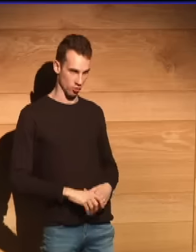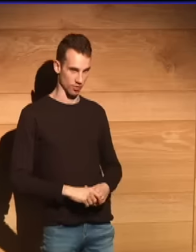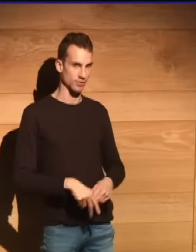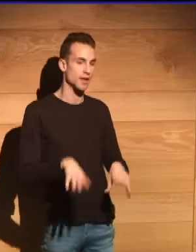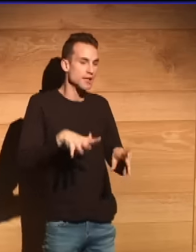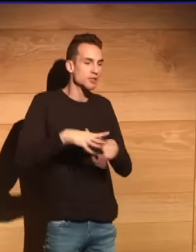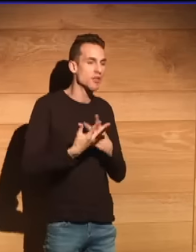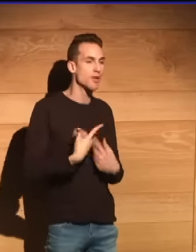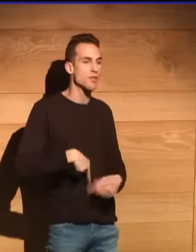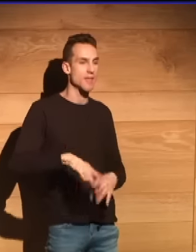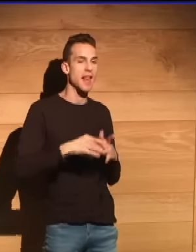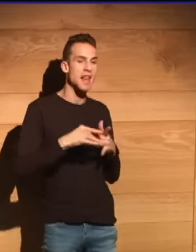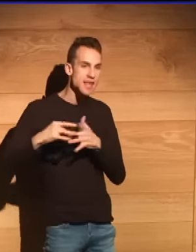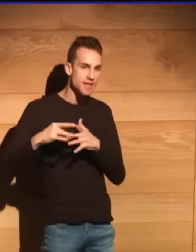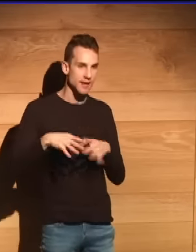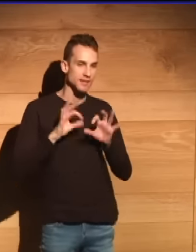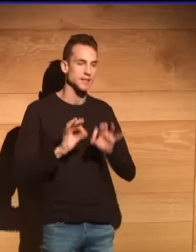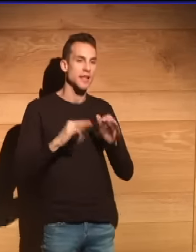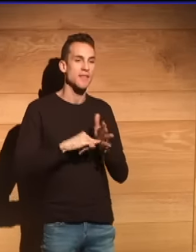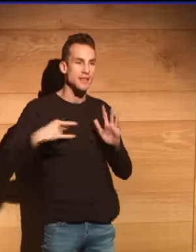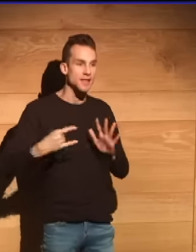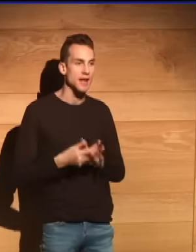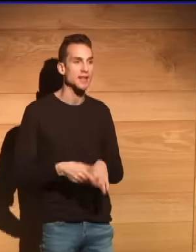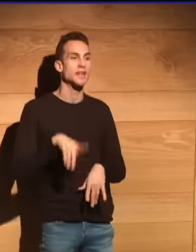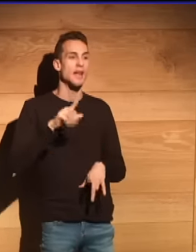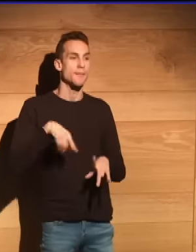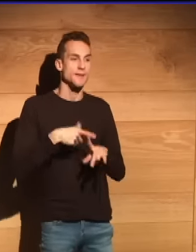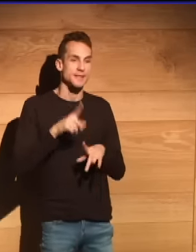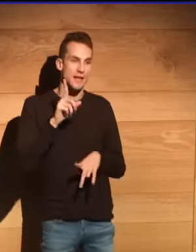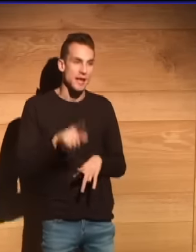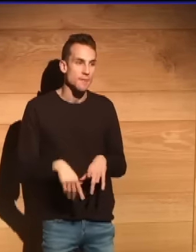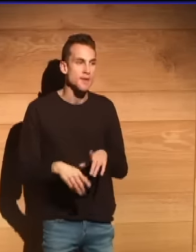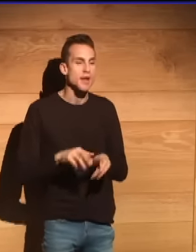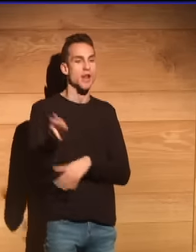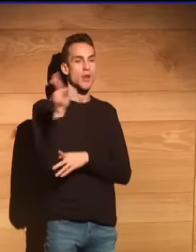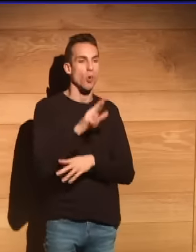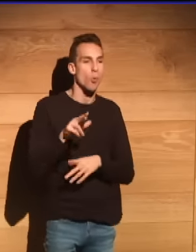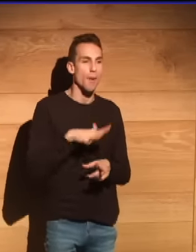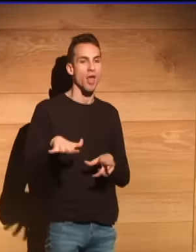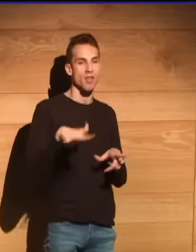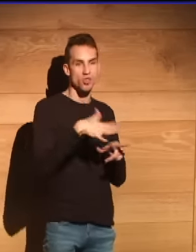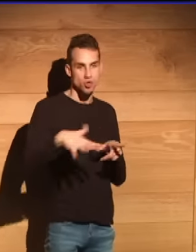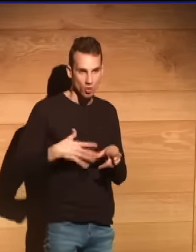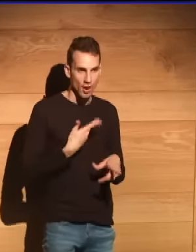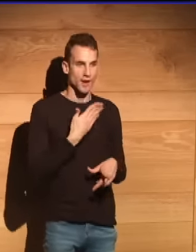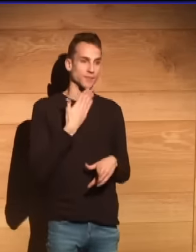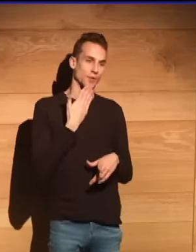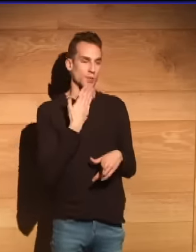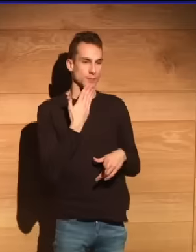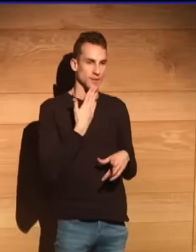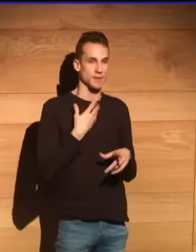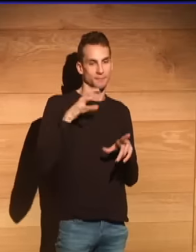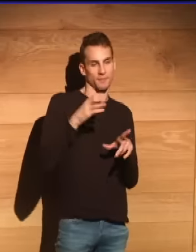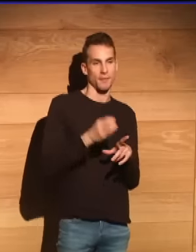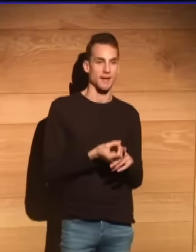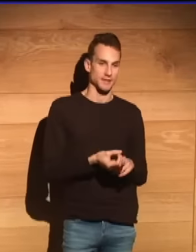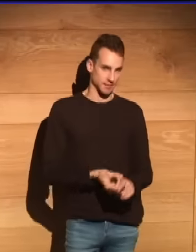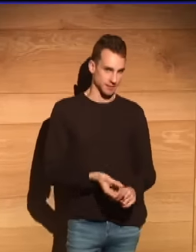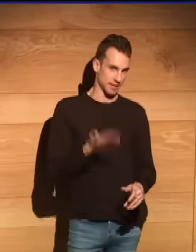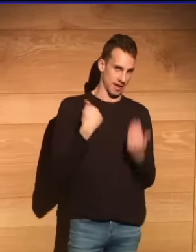y recuperemos el tiempo perdido que teníamos como país. Y una de las claves es el Plan Nacional de Competencias Digitales, igual que muchos otros que podemos